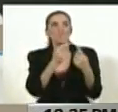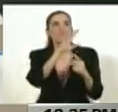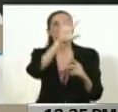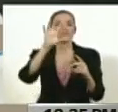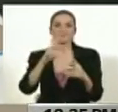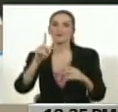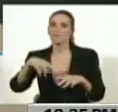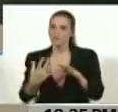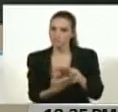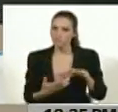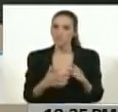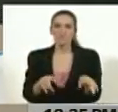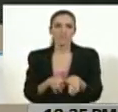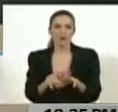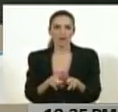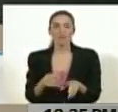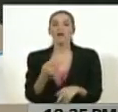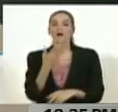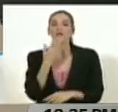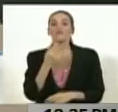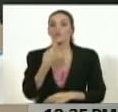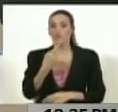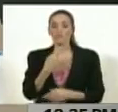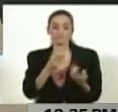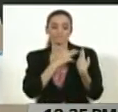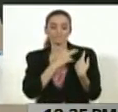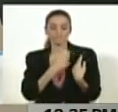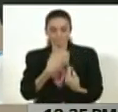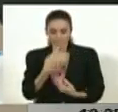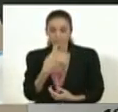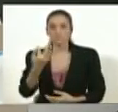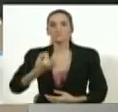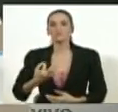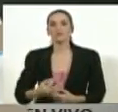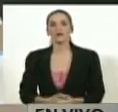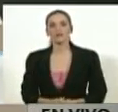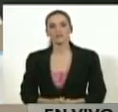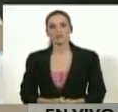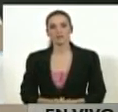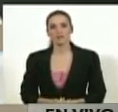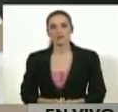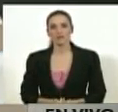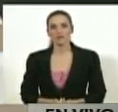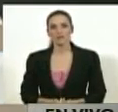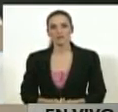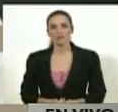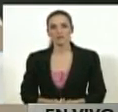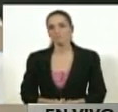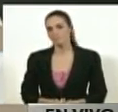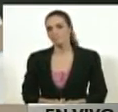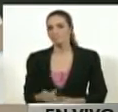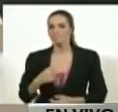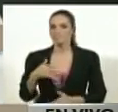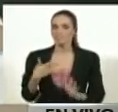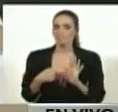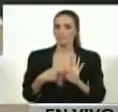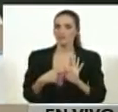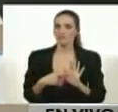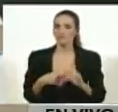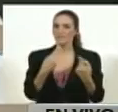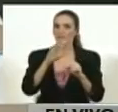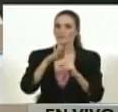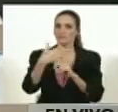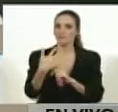de nuestra región y esto lo digo con absoluta responsabilidad nosotros aquí podríamos traer muchas